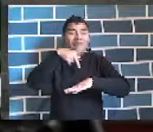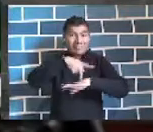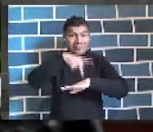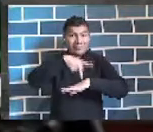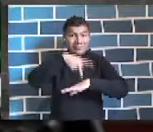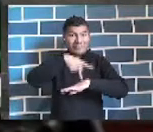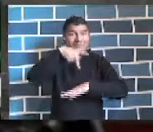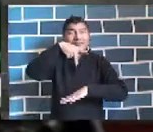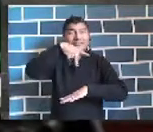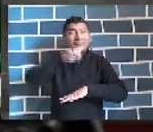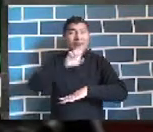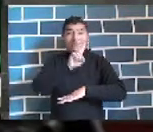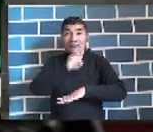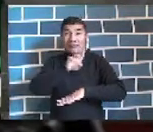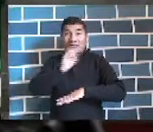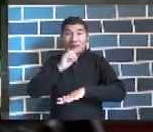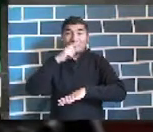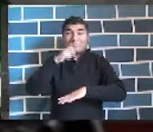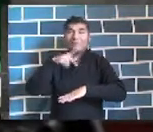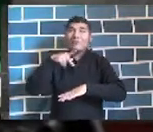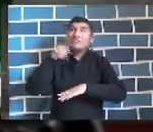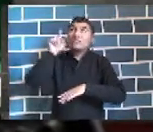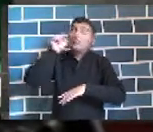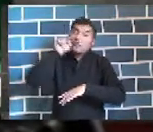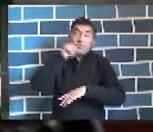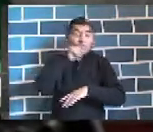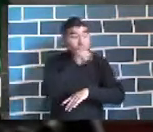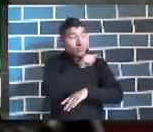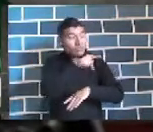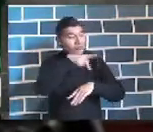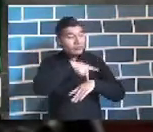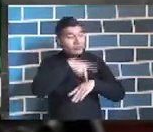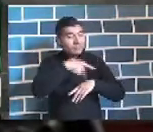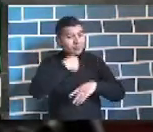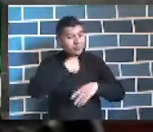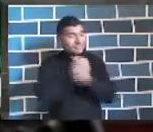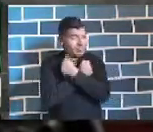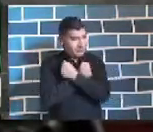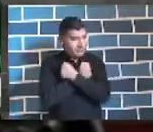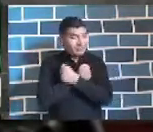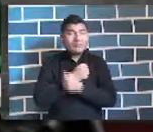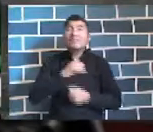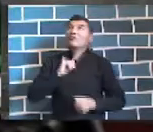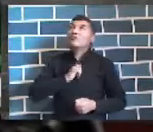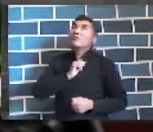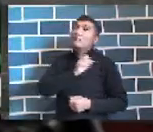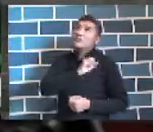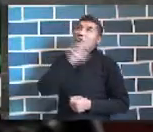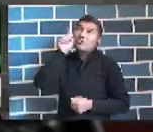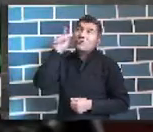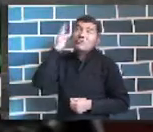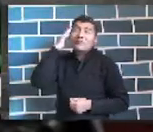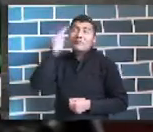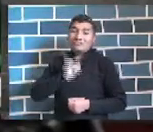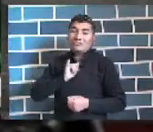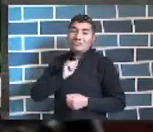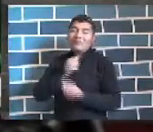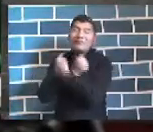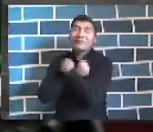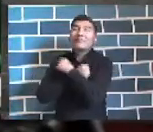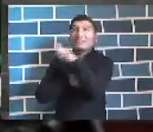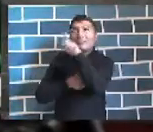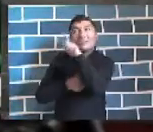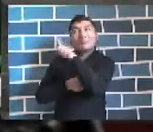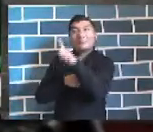dice: Pedro, ¿me amas?, ¿qué contestó Pedro? Señor, tú sabes que te amo,